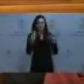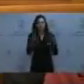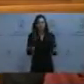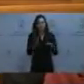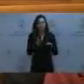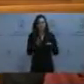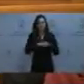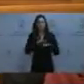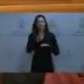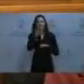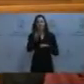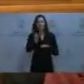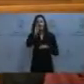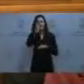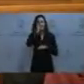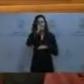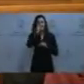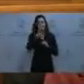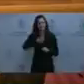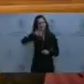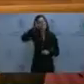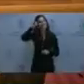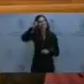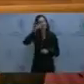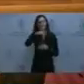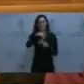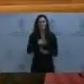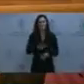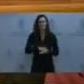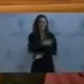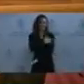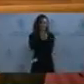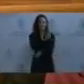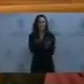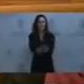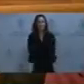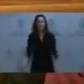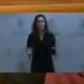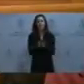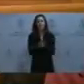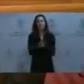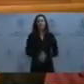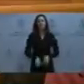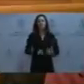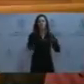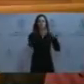30 de junio, el riesgo vivo de ese conjunto de avales para el Principado es de